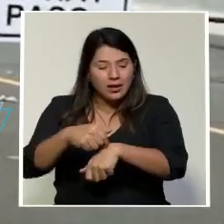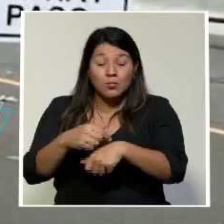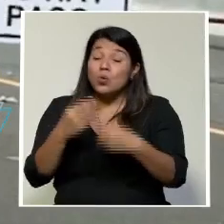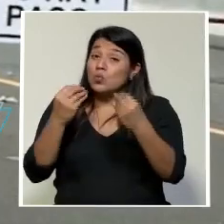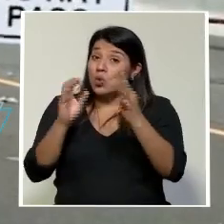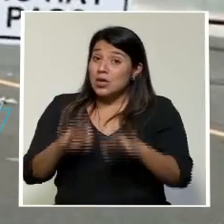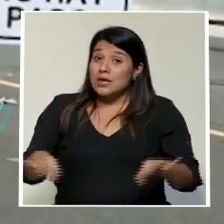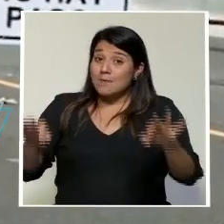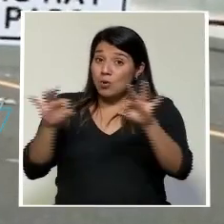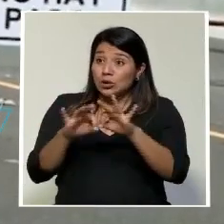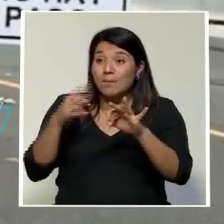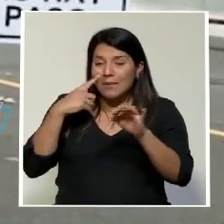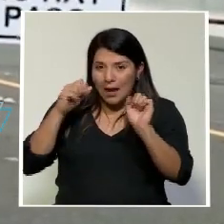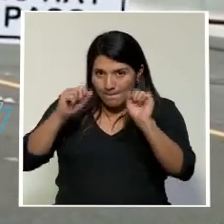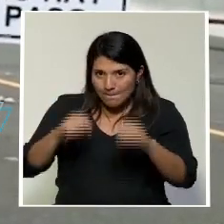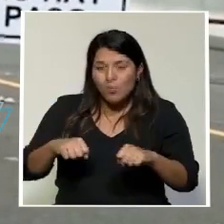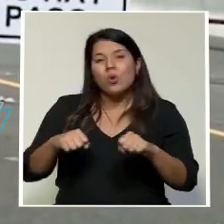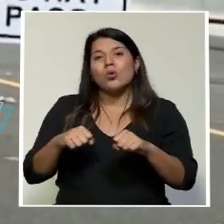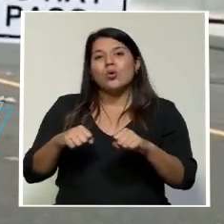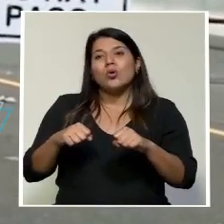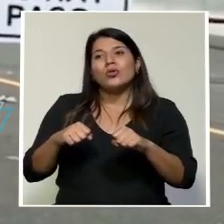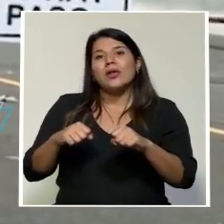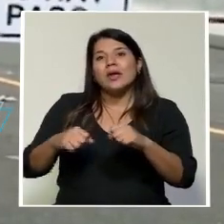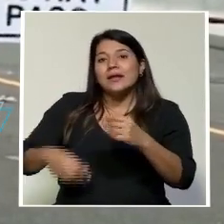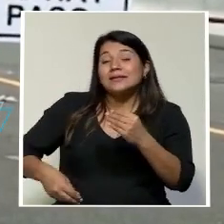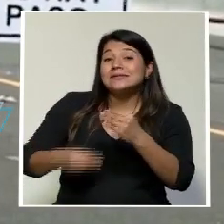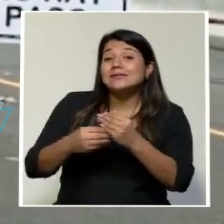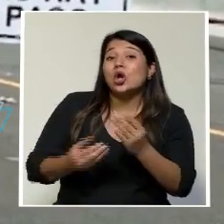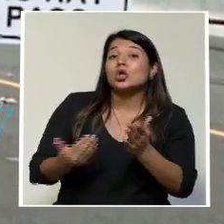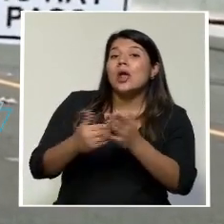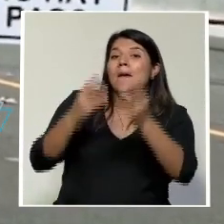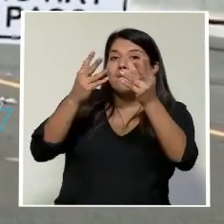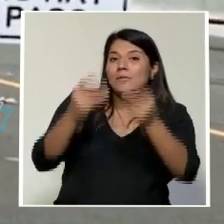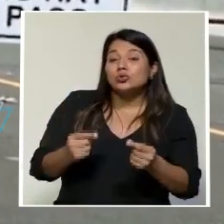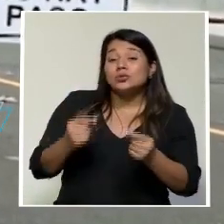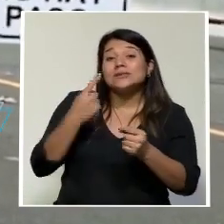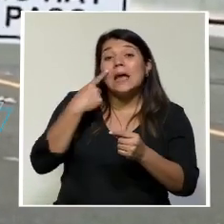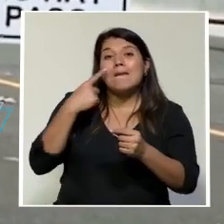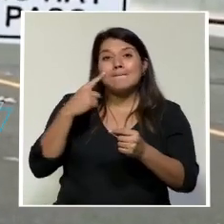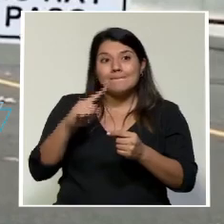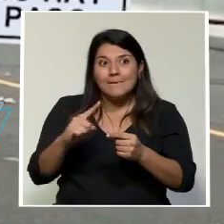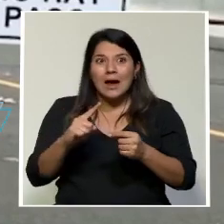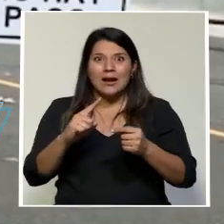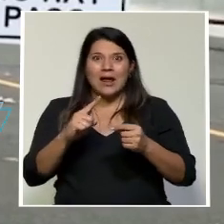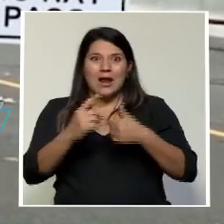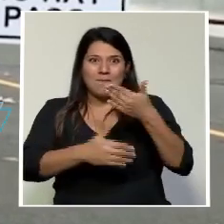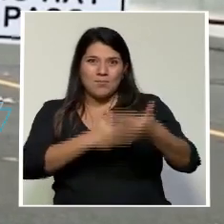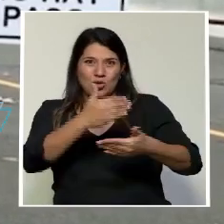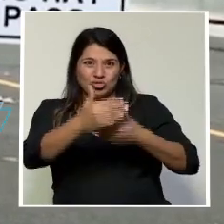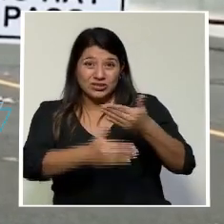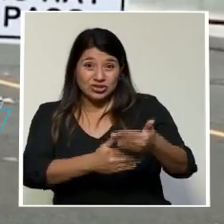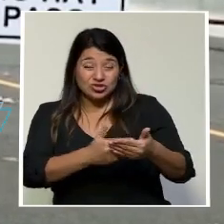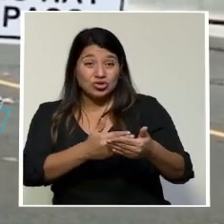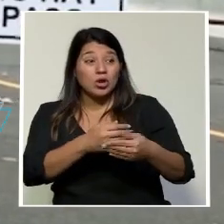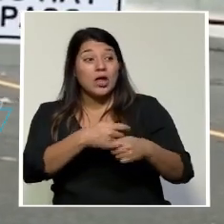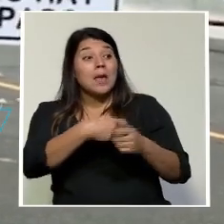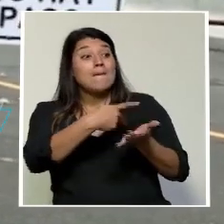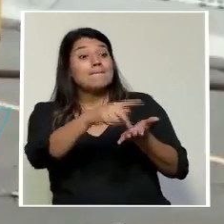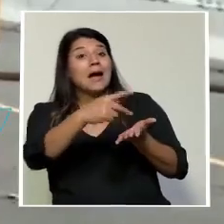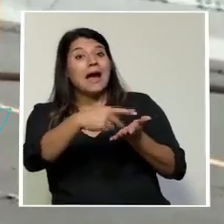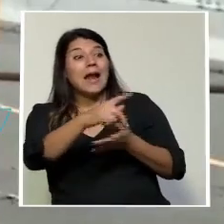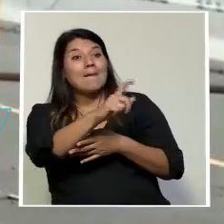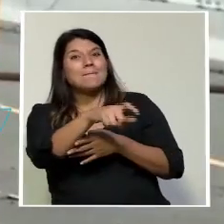para la reincorporación de presupuestos, principalmente para la partida de expropiaciones y para todo